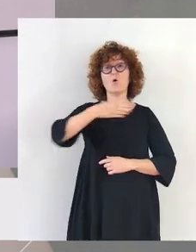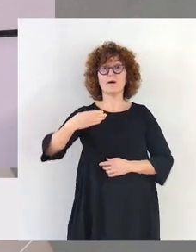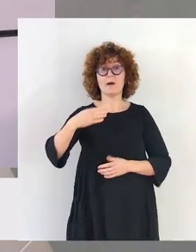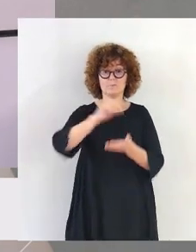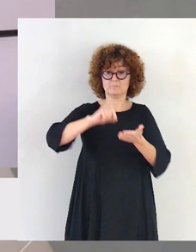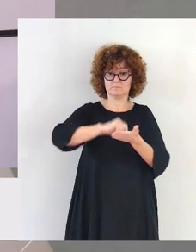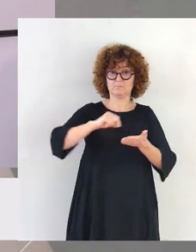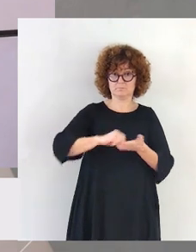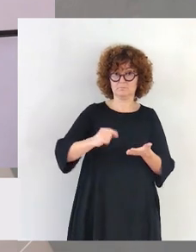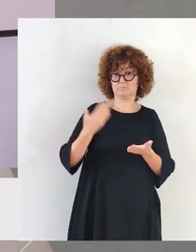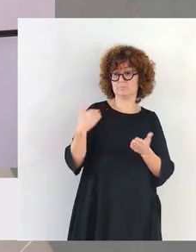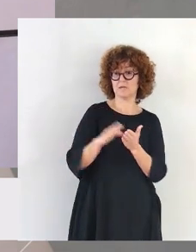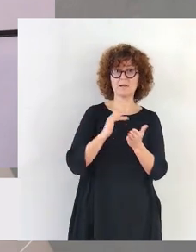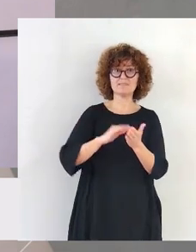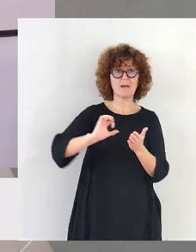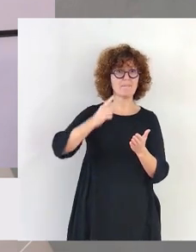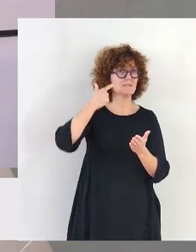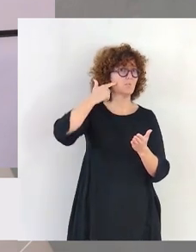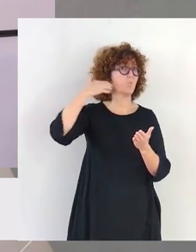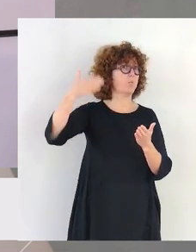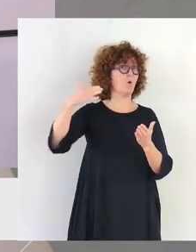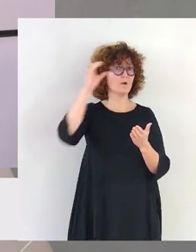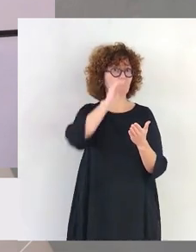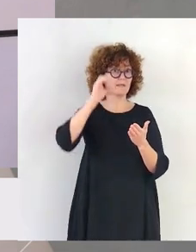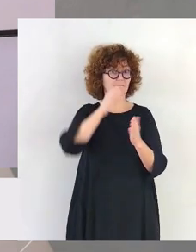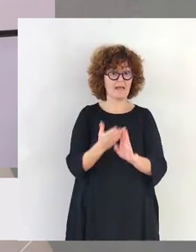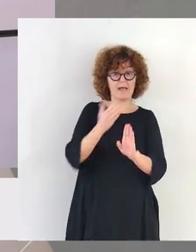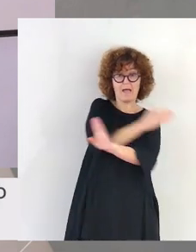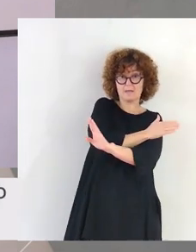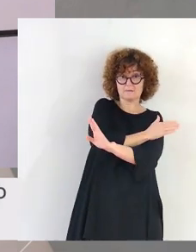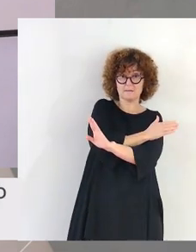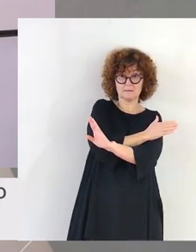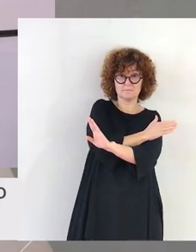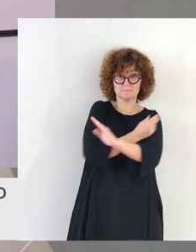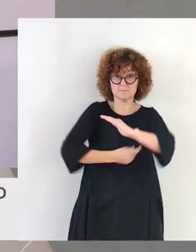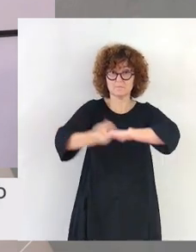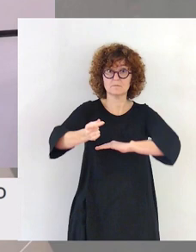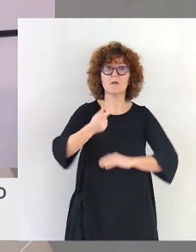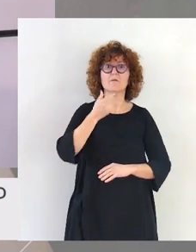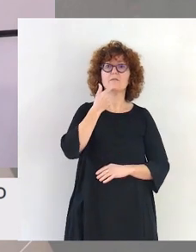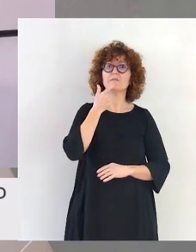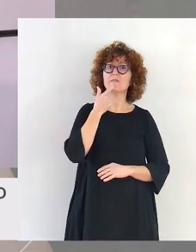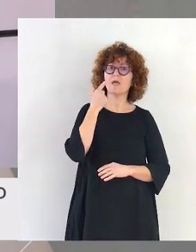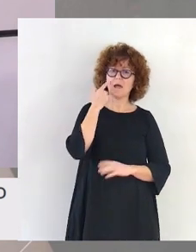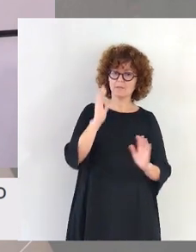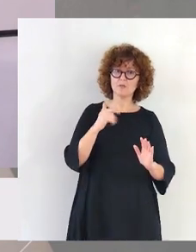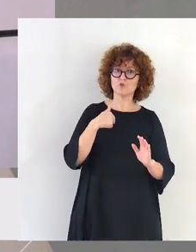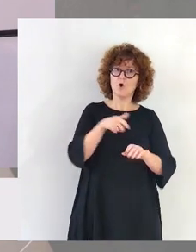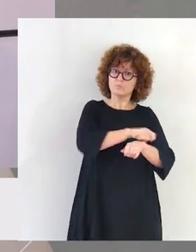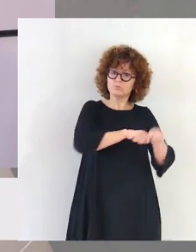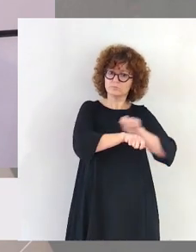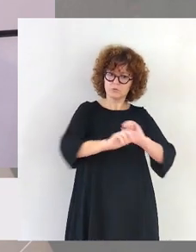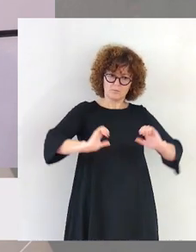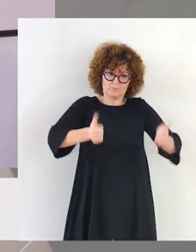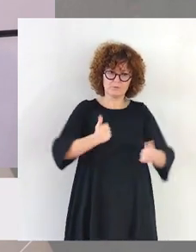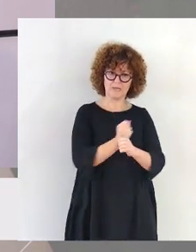un artículo en Science la revista más prestigiosa científica antes de que se jubilas dijo a ver yo estoy en esto no porque